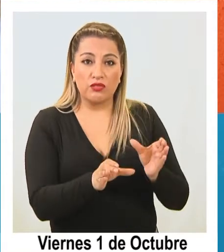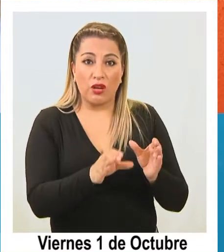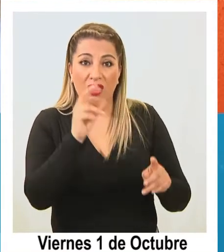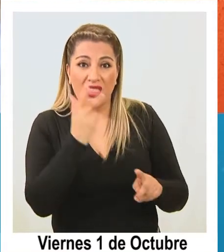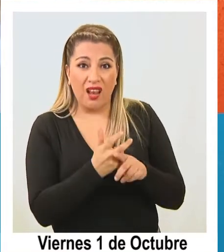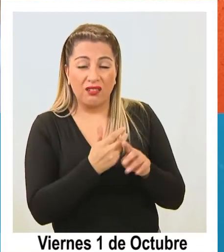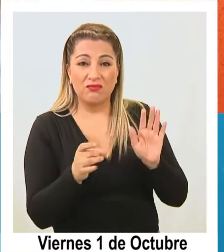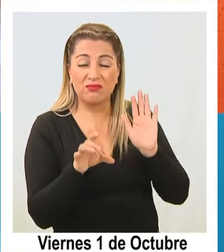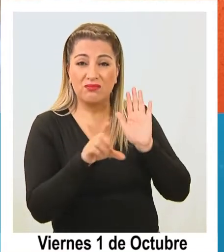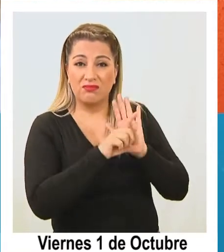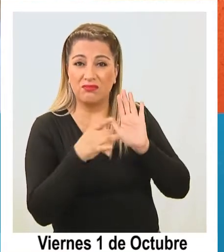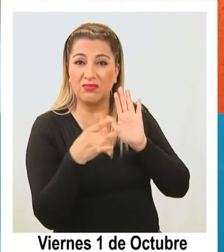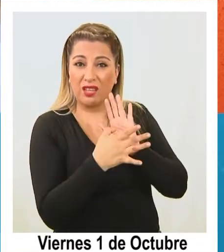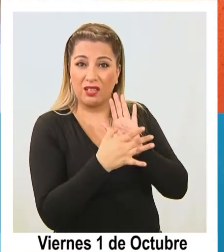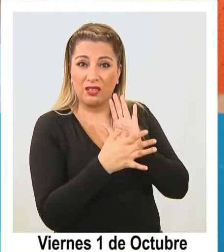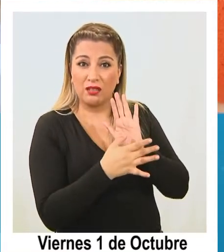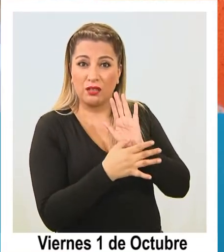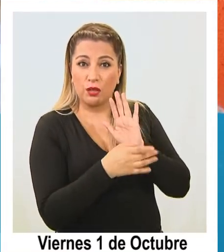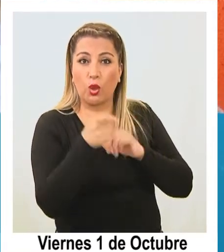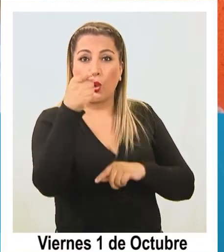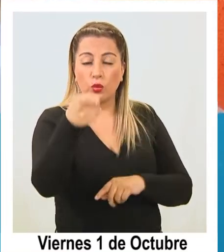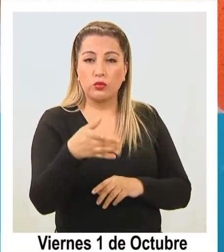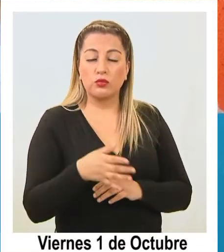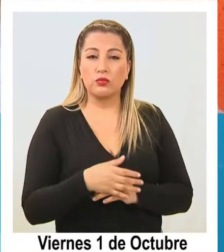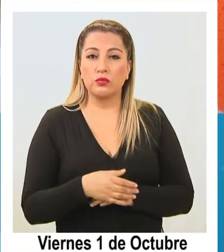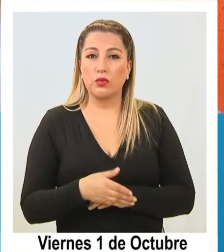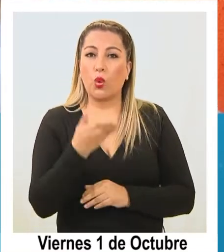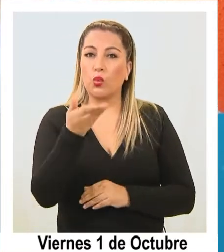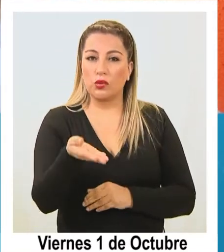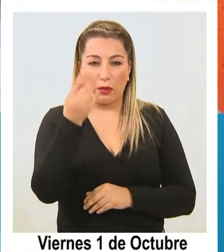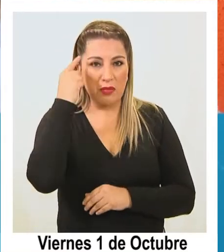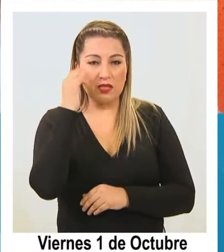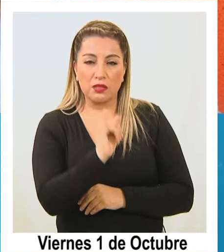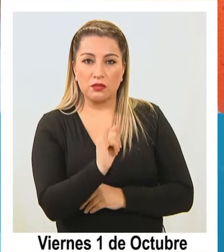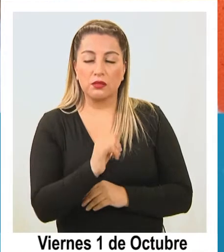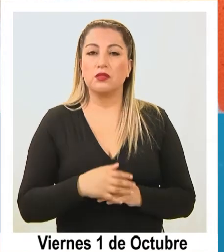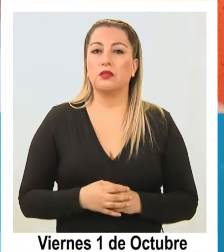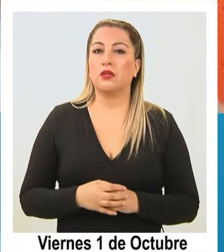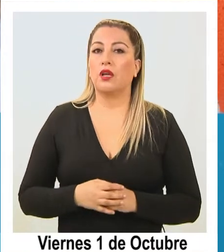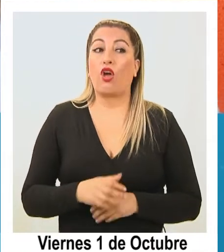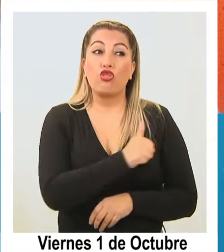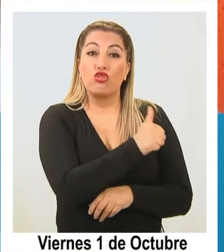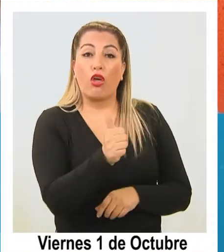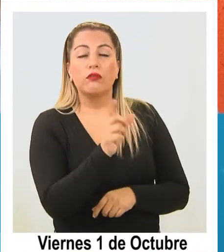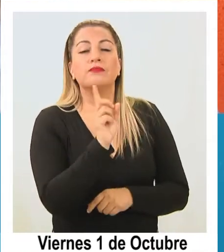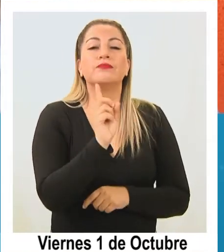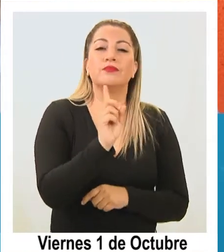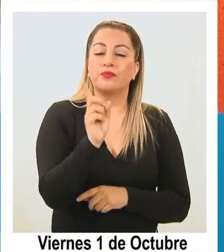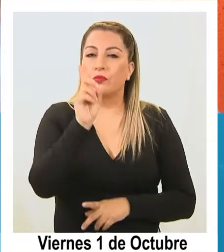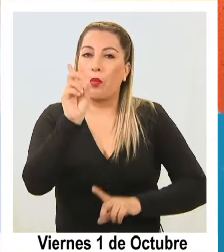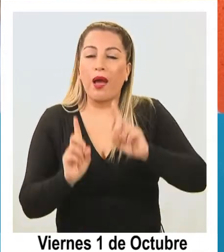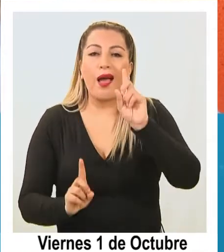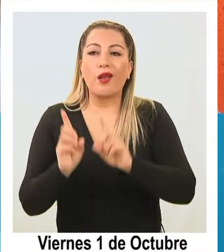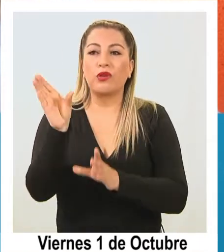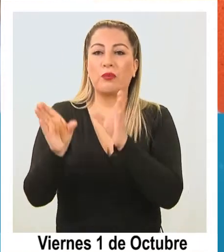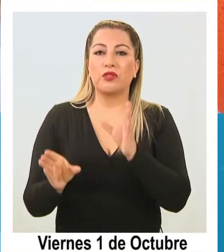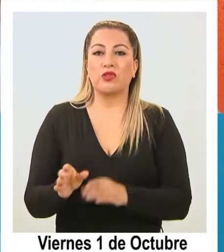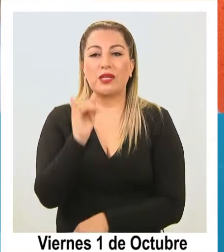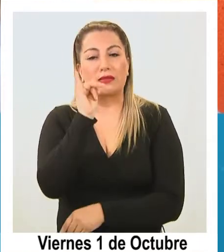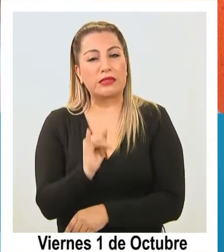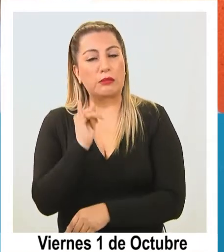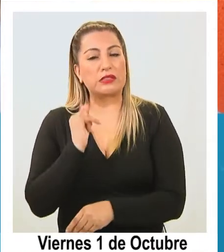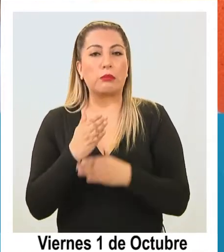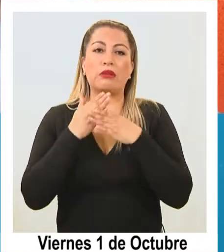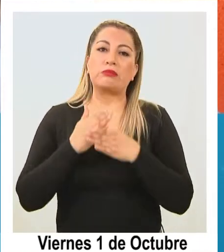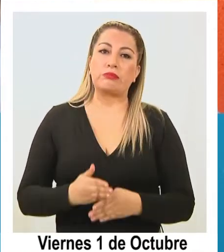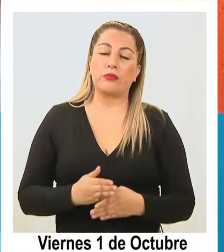delitos. ¿O usted Por diría que sí? supuesto, por supuesto, Mauricio, que no, pero aquellas personas que estaban permanentes y que